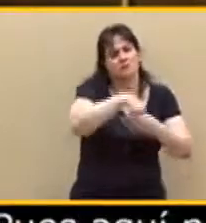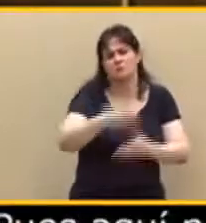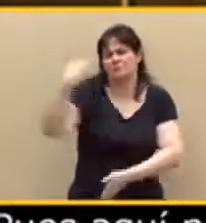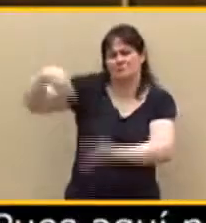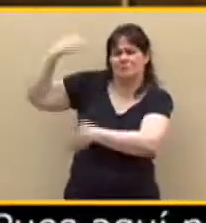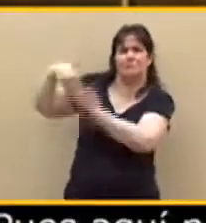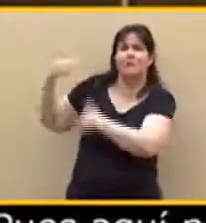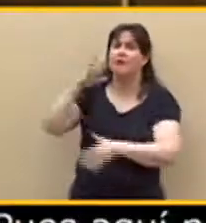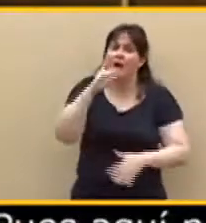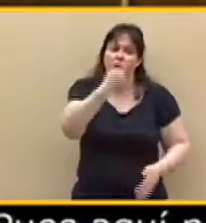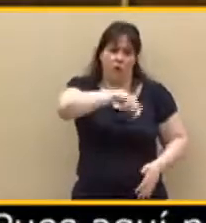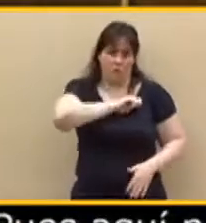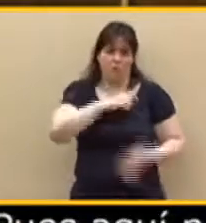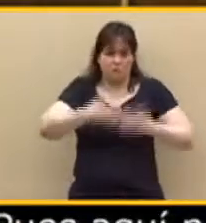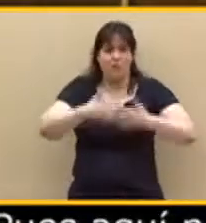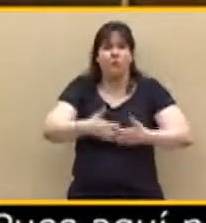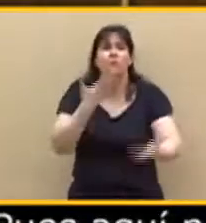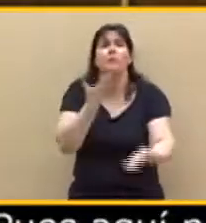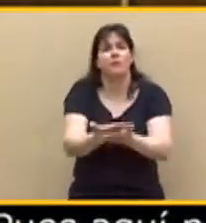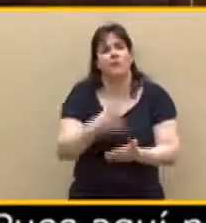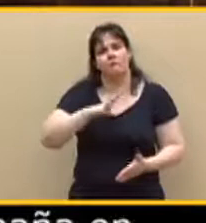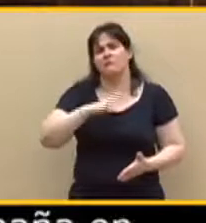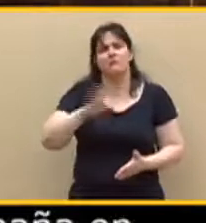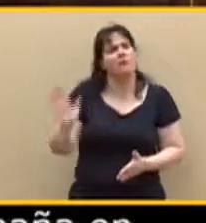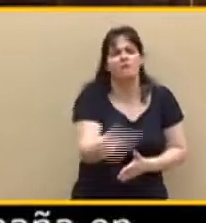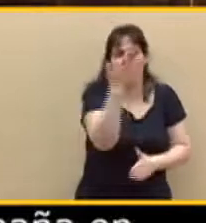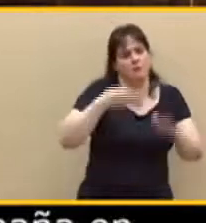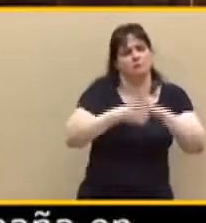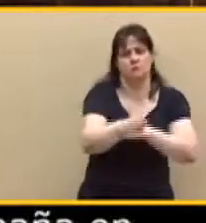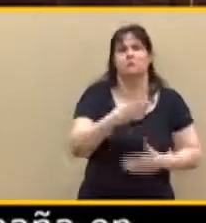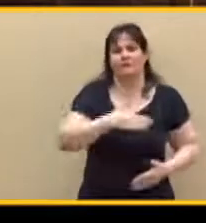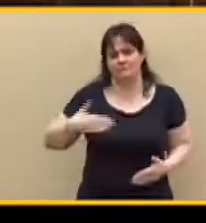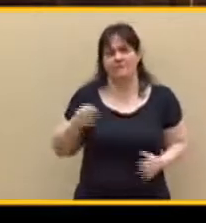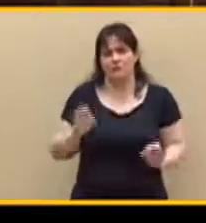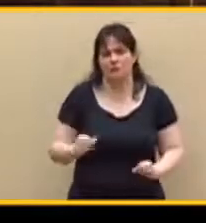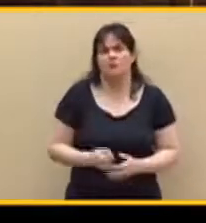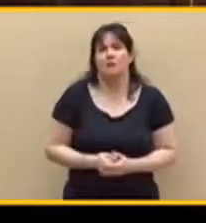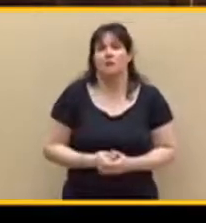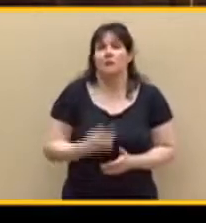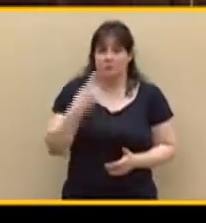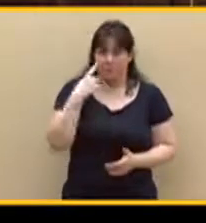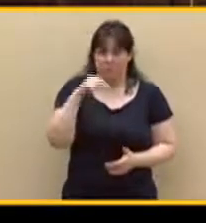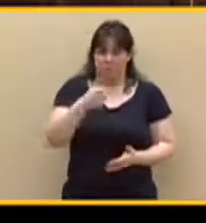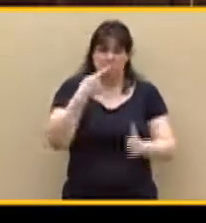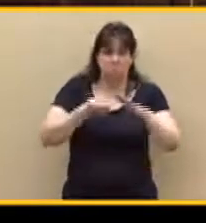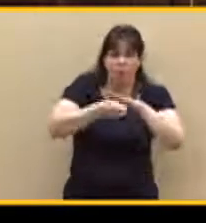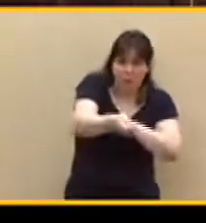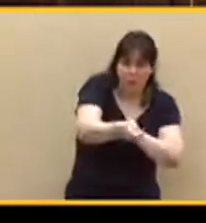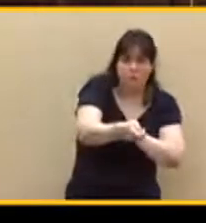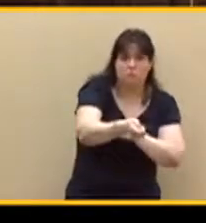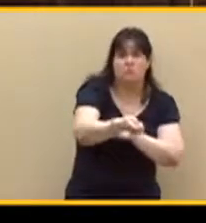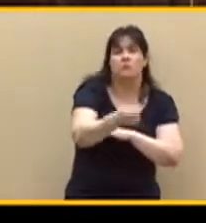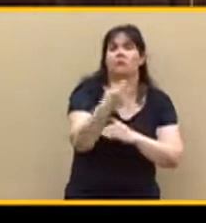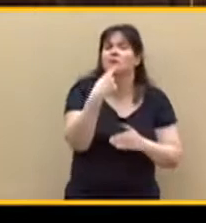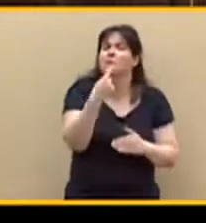en marcha que está pidiendo paso. Miren, esta moción les dice